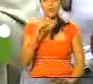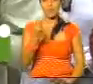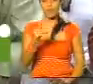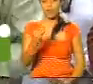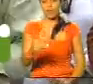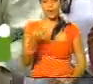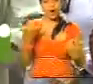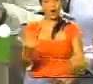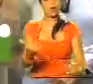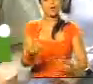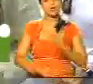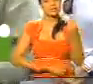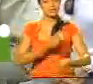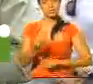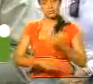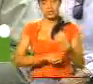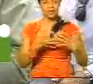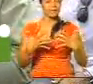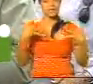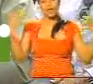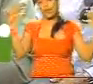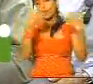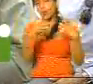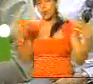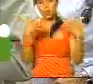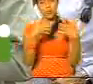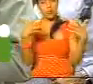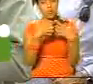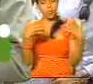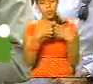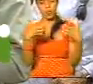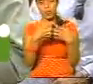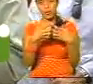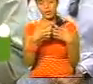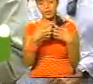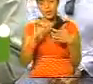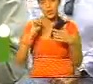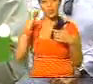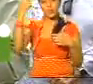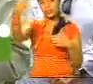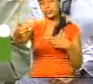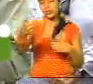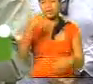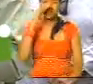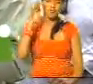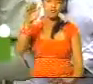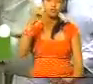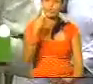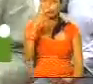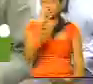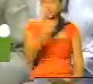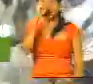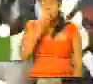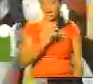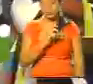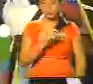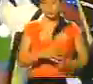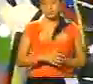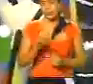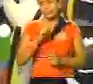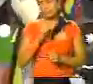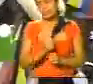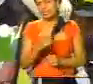muchachas que hoy han escenificado esta gran batalla, en los próximos 30 años no llegarán a 50